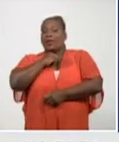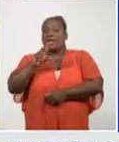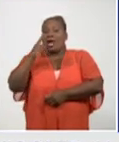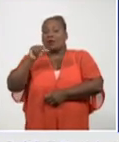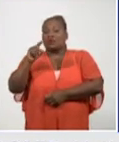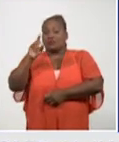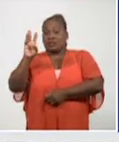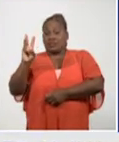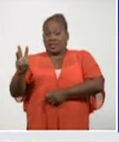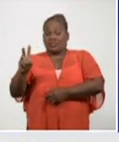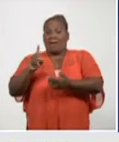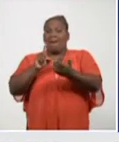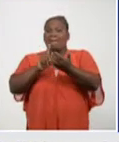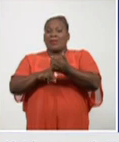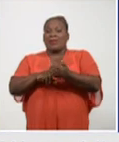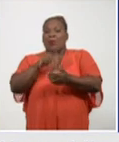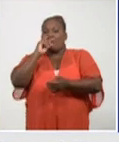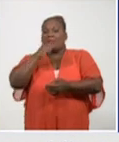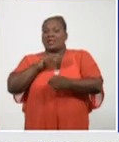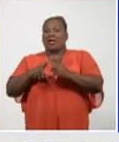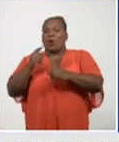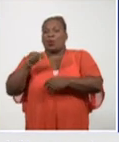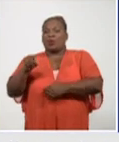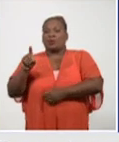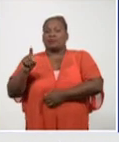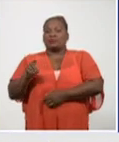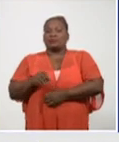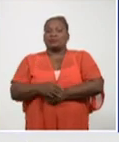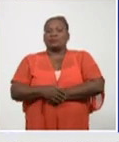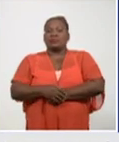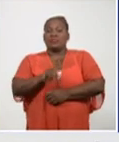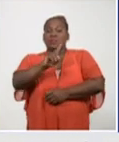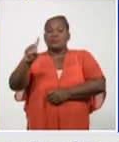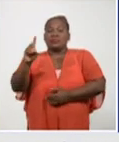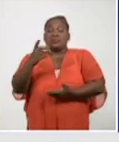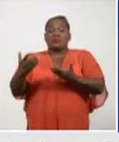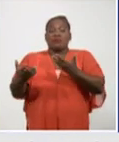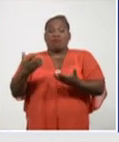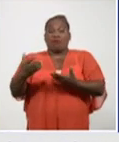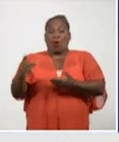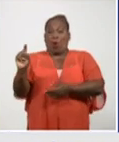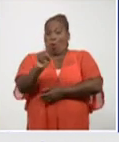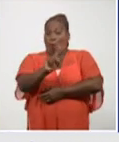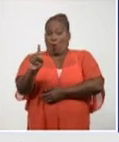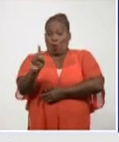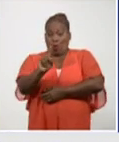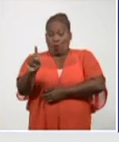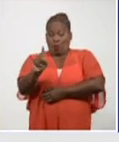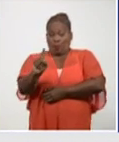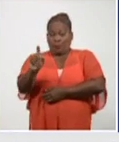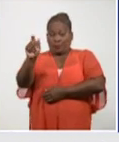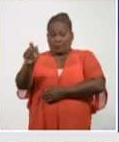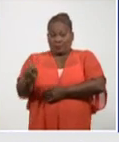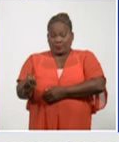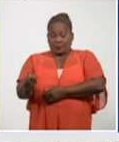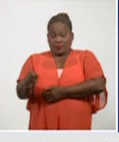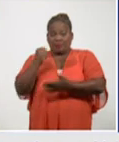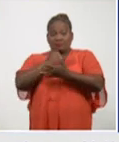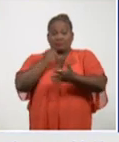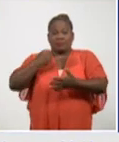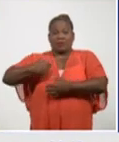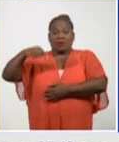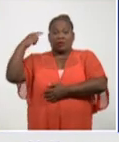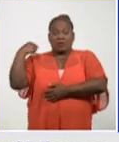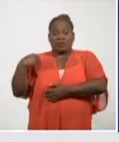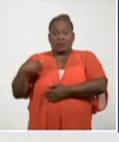Betancur. La provincia de Cienfuegos, las 11 personas con transmisión autóctona diagnosticadas ayer, pues